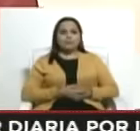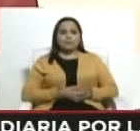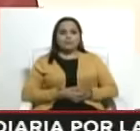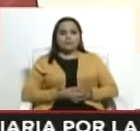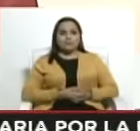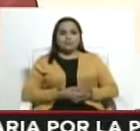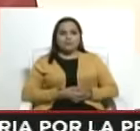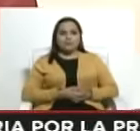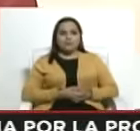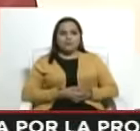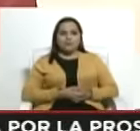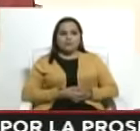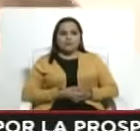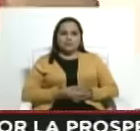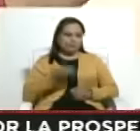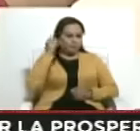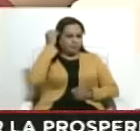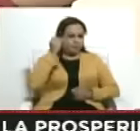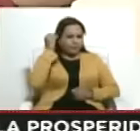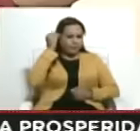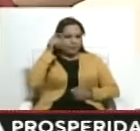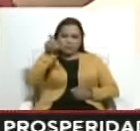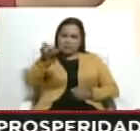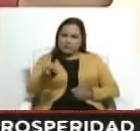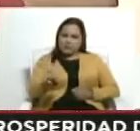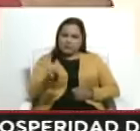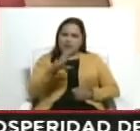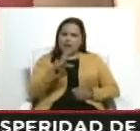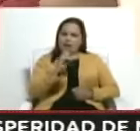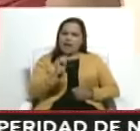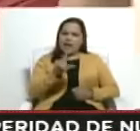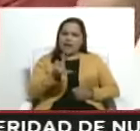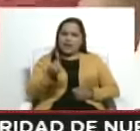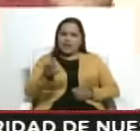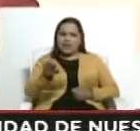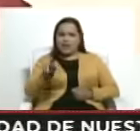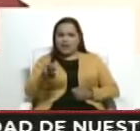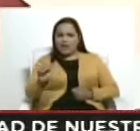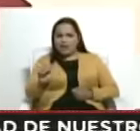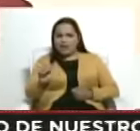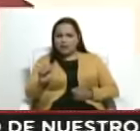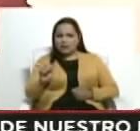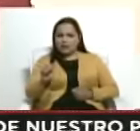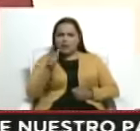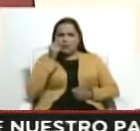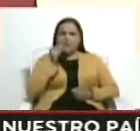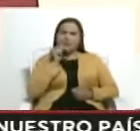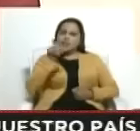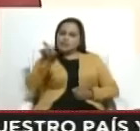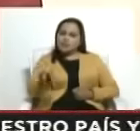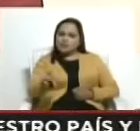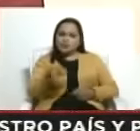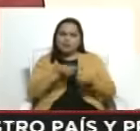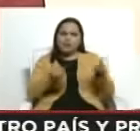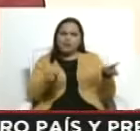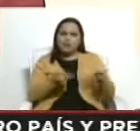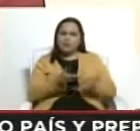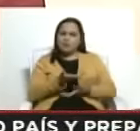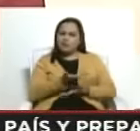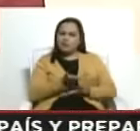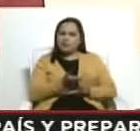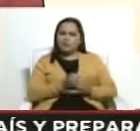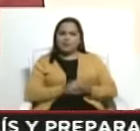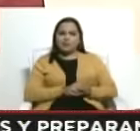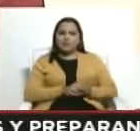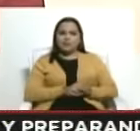Llama la atención el personaje, ¿no? ¿Quién es? Pero es que ese estaba